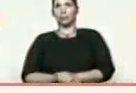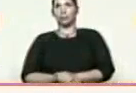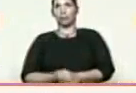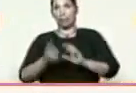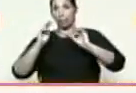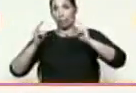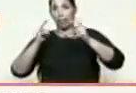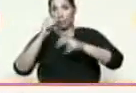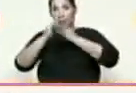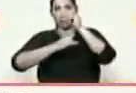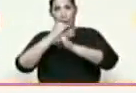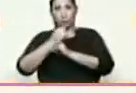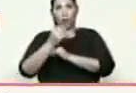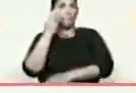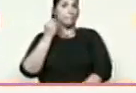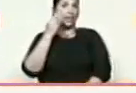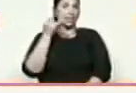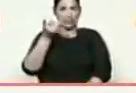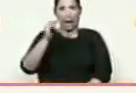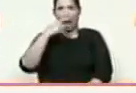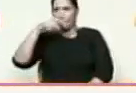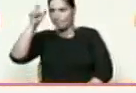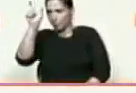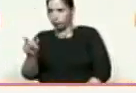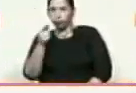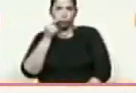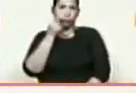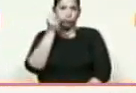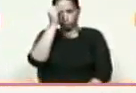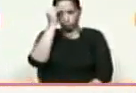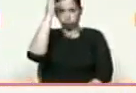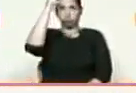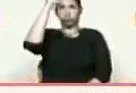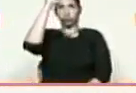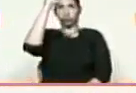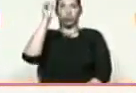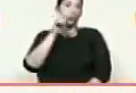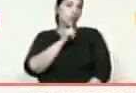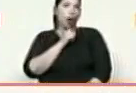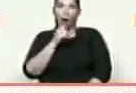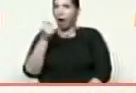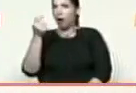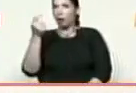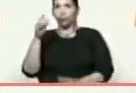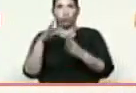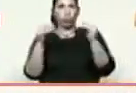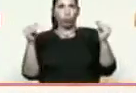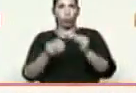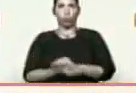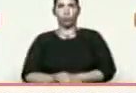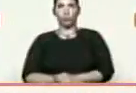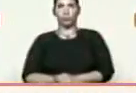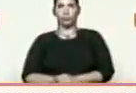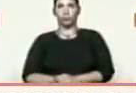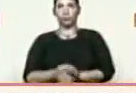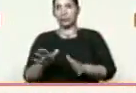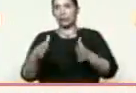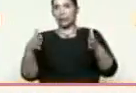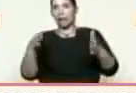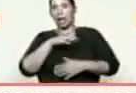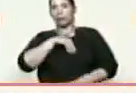Tiene toda la experiencia. Tiene una capacidad que no la tenemos todos. Una virtud que tiene una gran